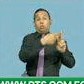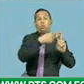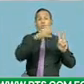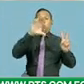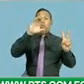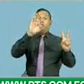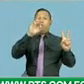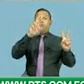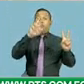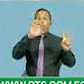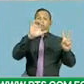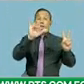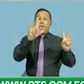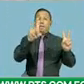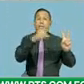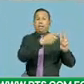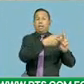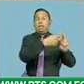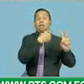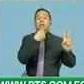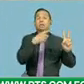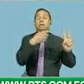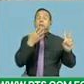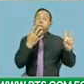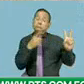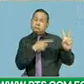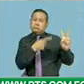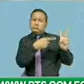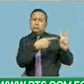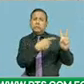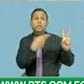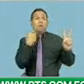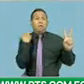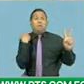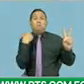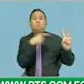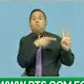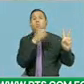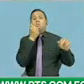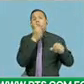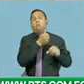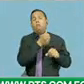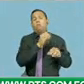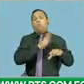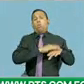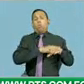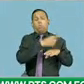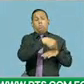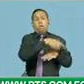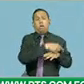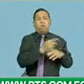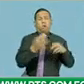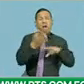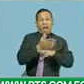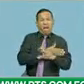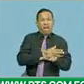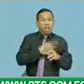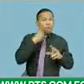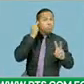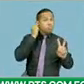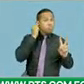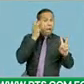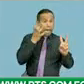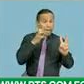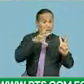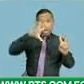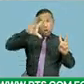fueron identificados los supuestos responsables del asalto frustrado con balacera, registrado en la ciudadela